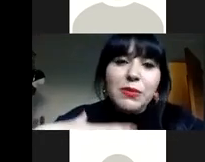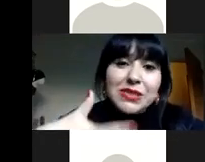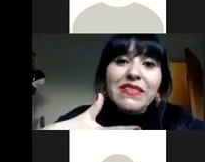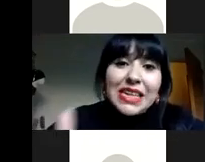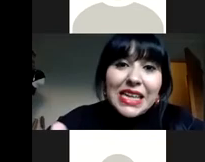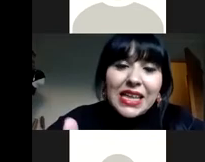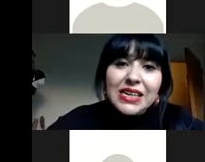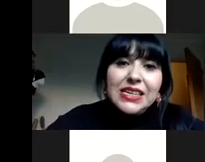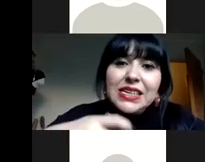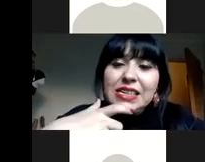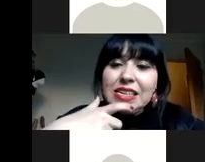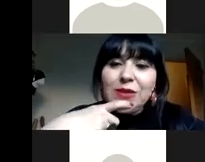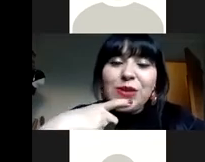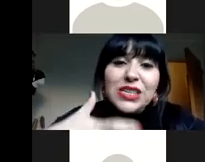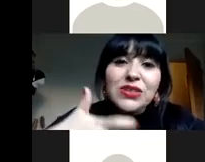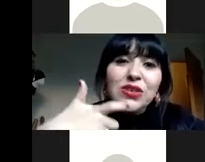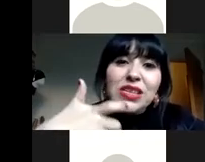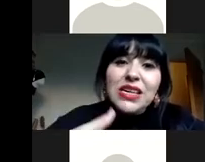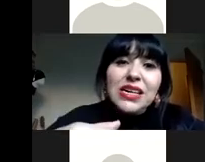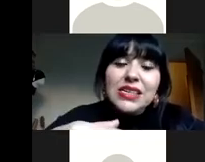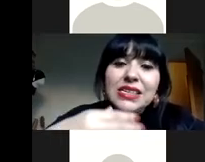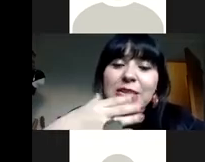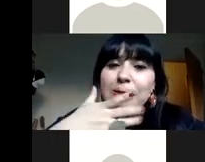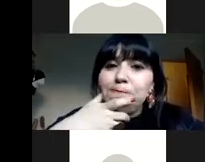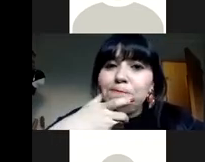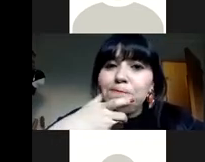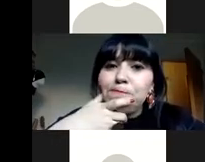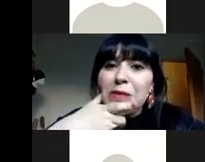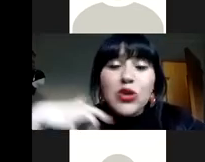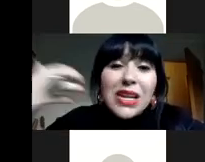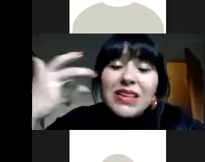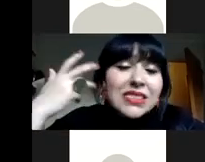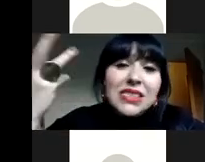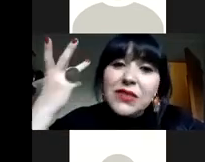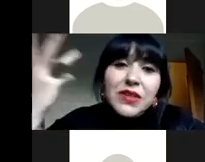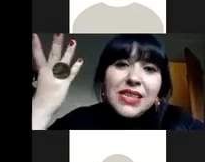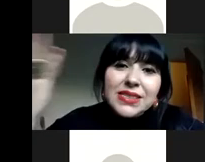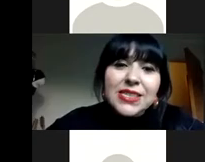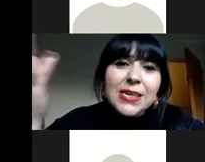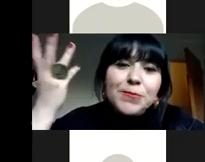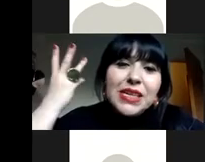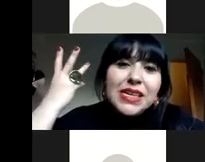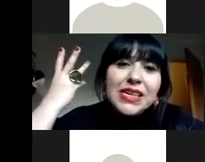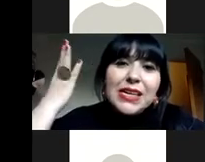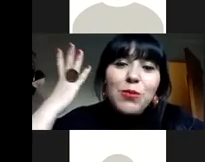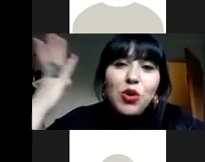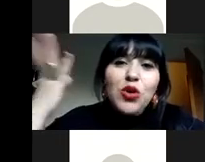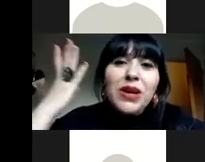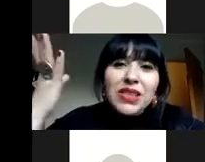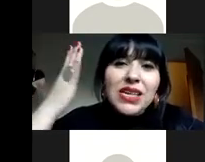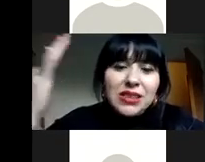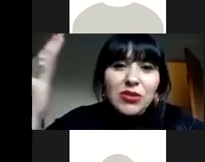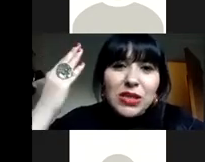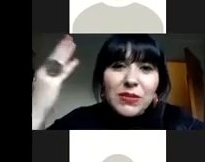más responsabilidades, pero siento que hoy día, y toda la evidencia científica dice que el apoyo